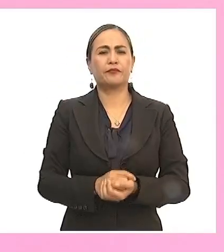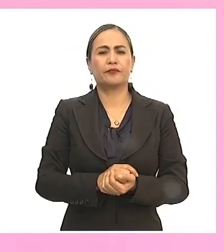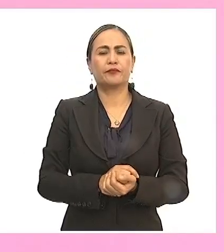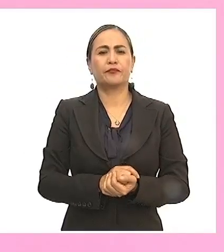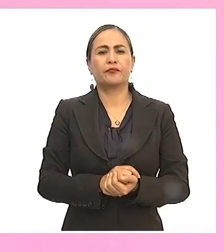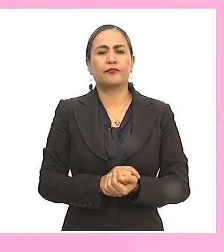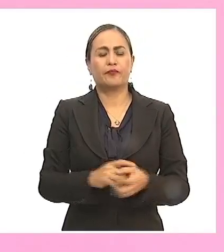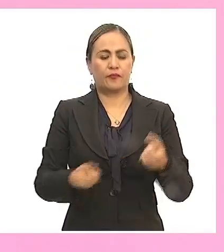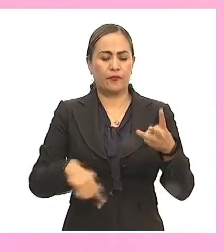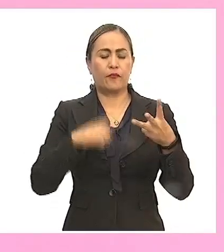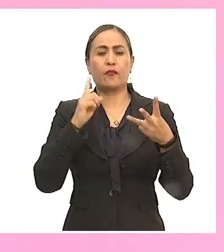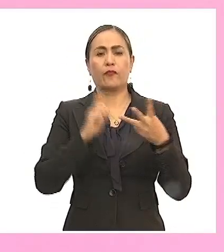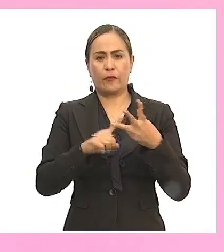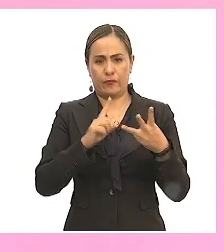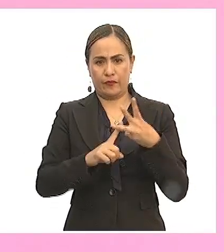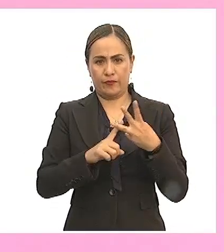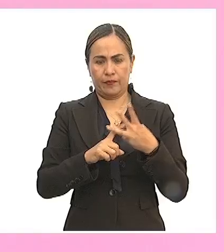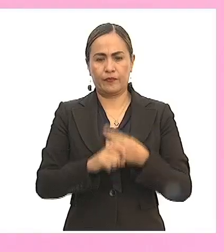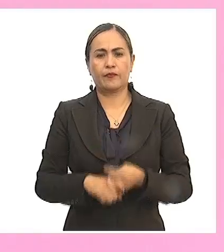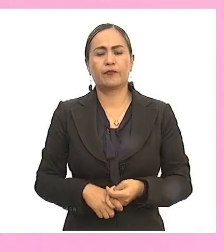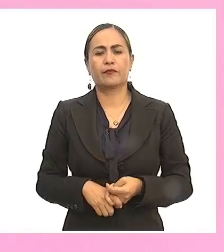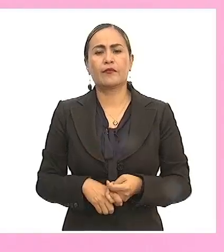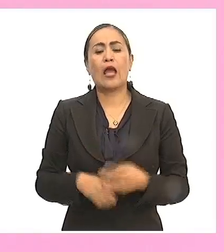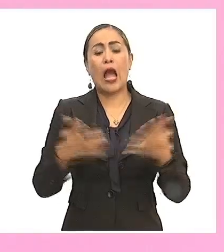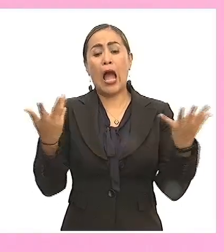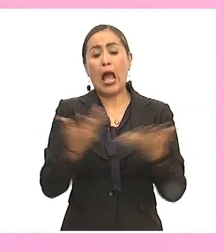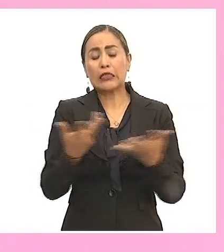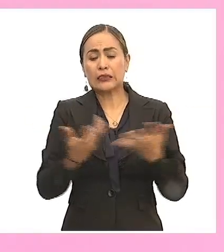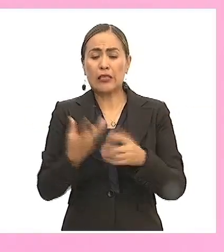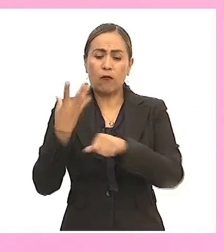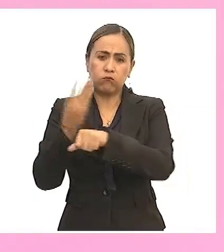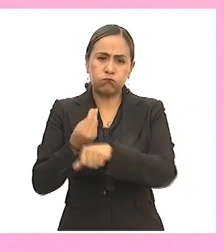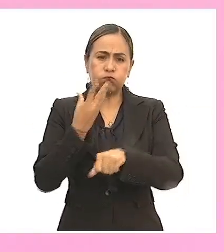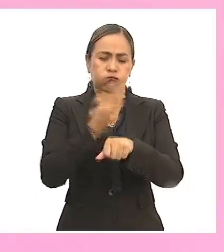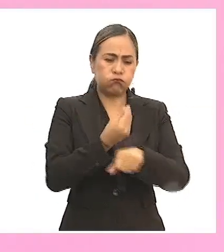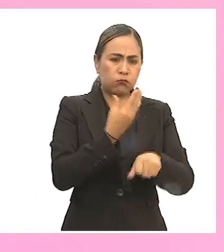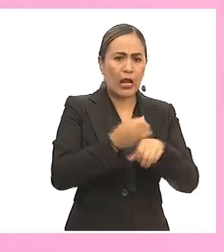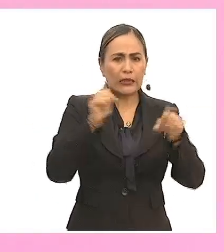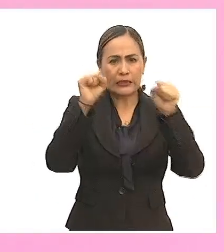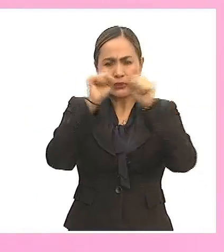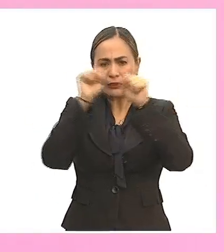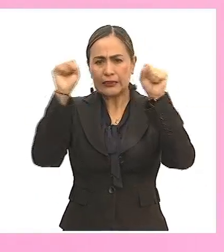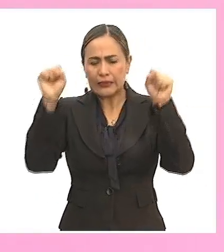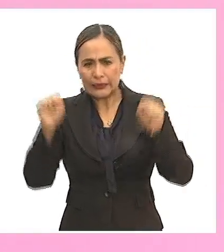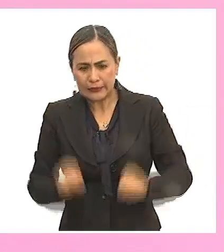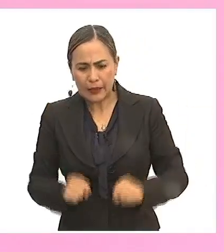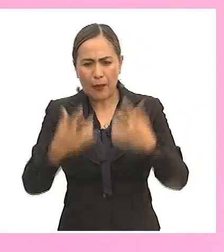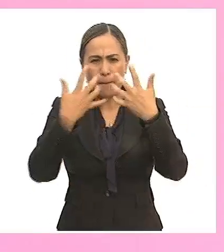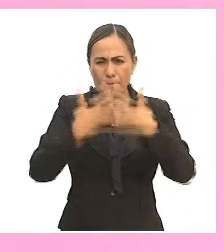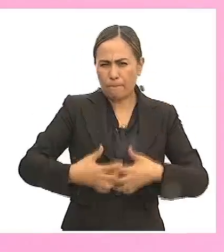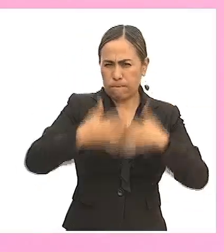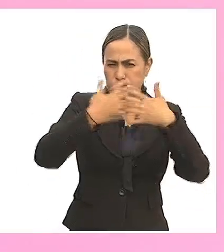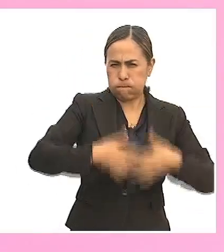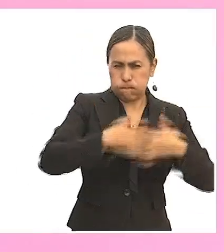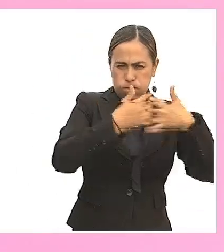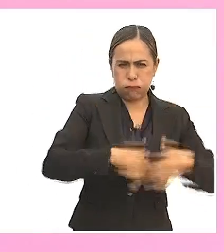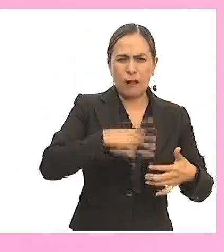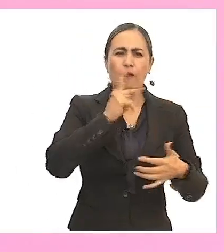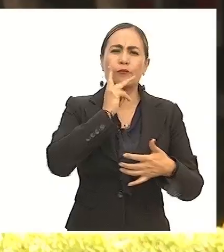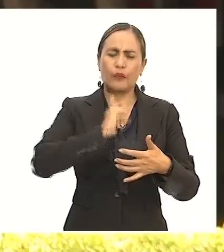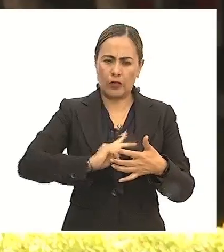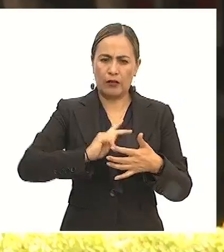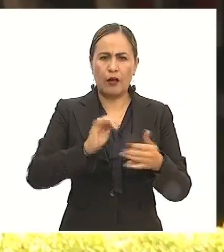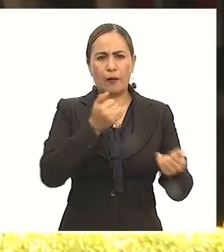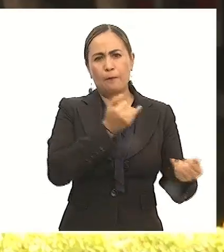3. Se rehabilitó y amplió todo el sistema de refinación y hemos pasado de